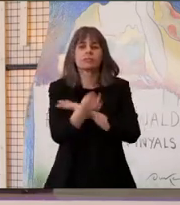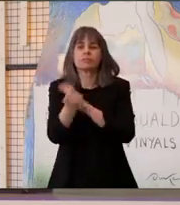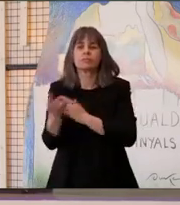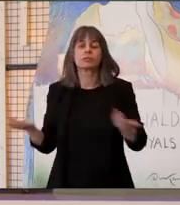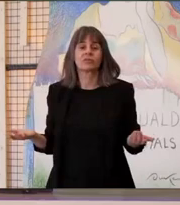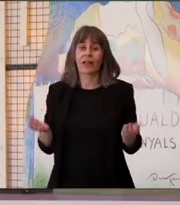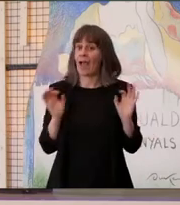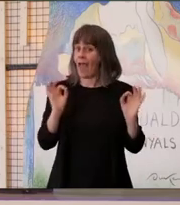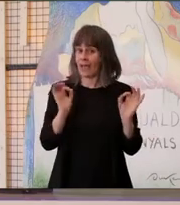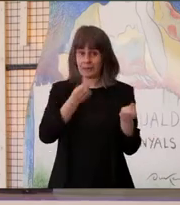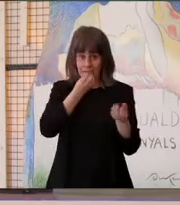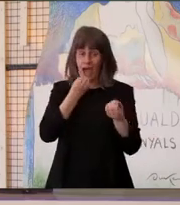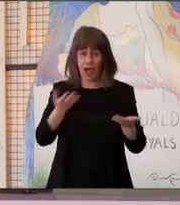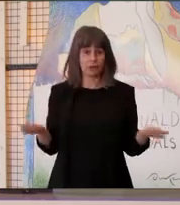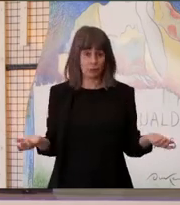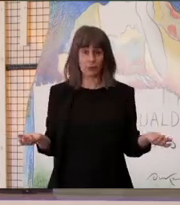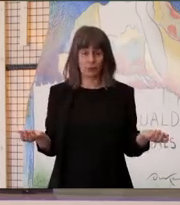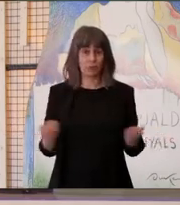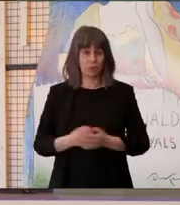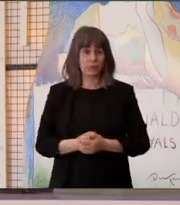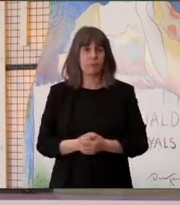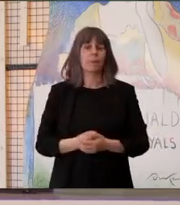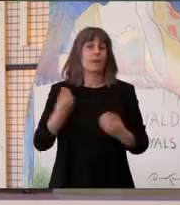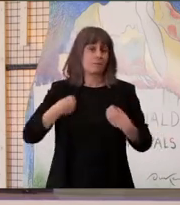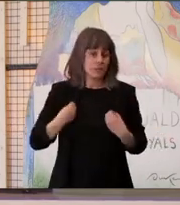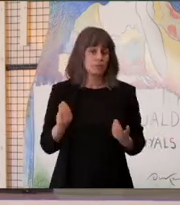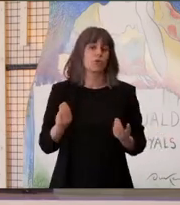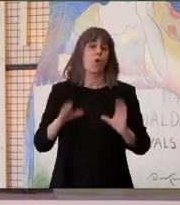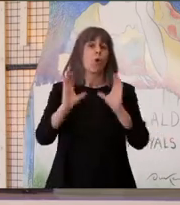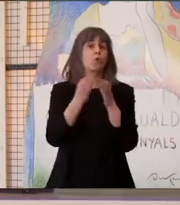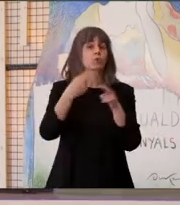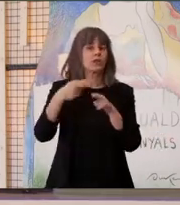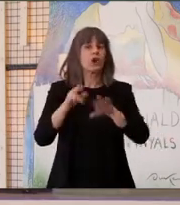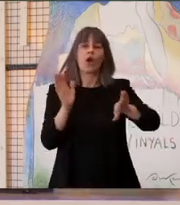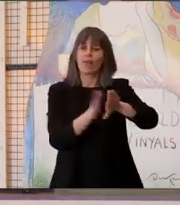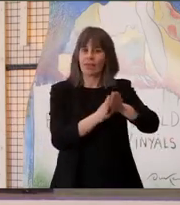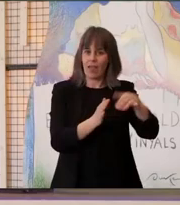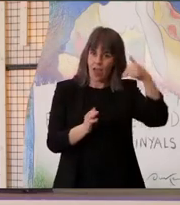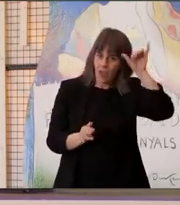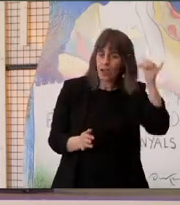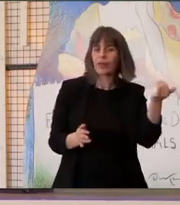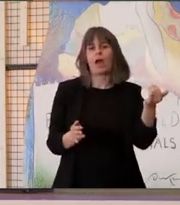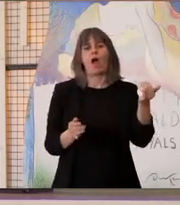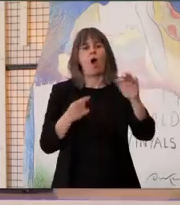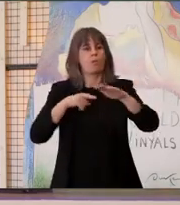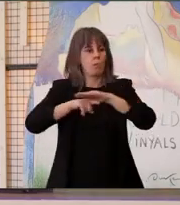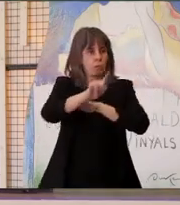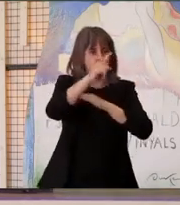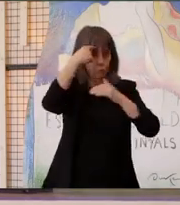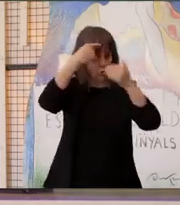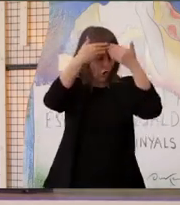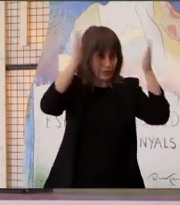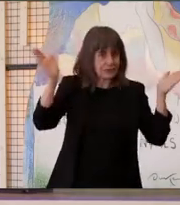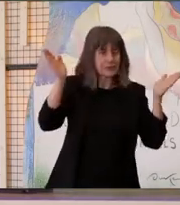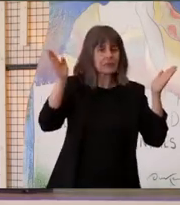está claro que son los partidos de izquierda los partidos progresistas los partidos que tienen en su